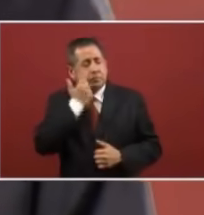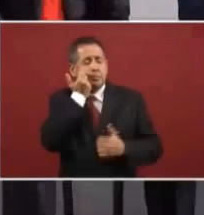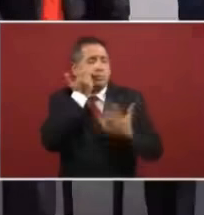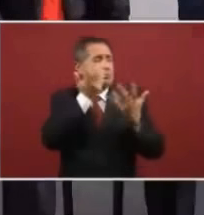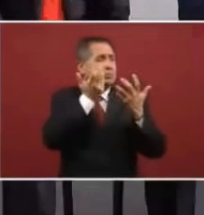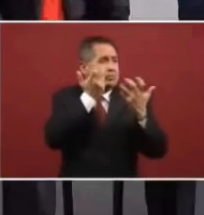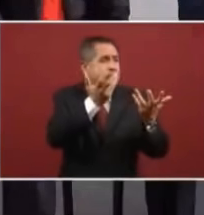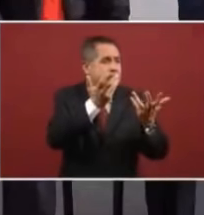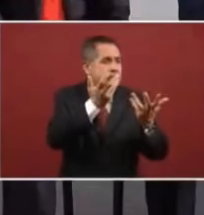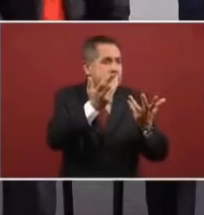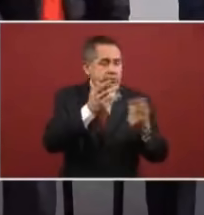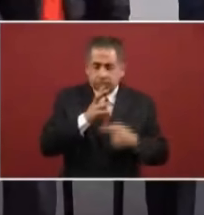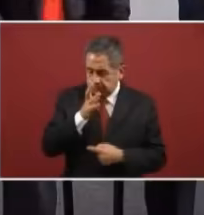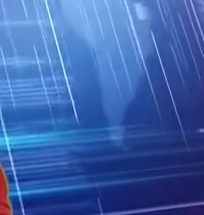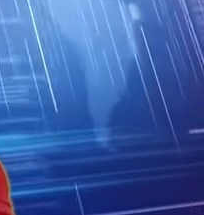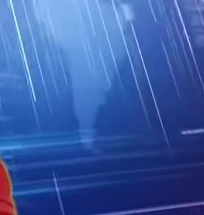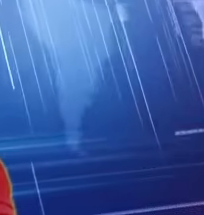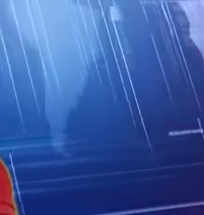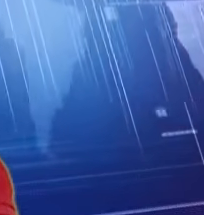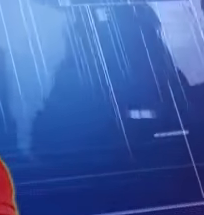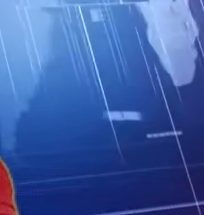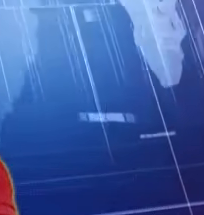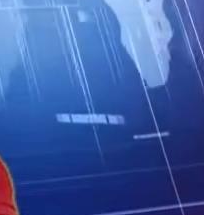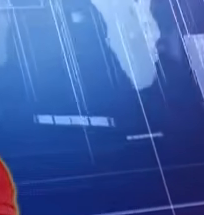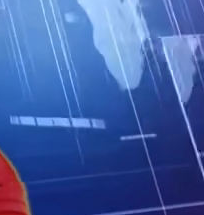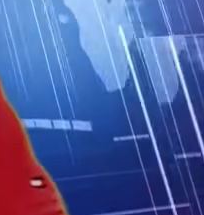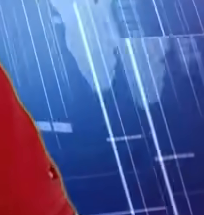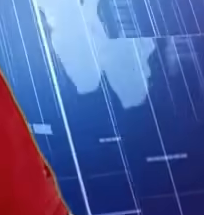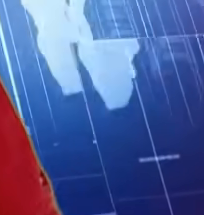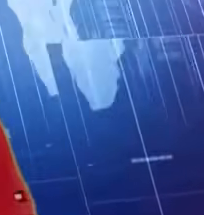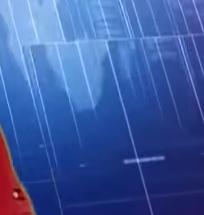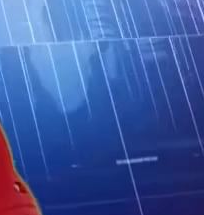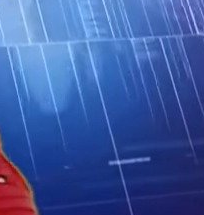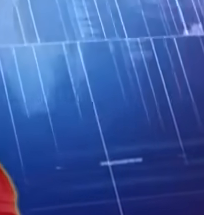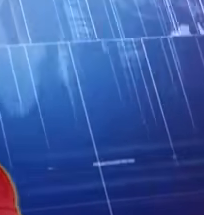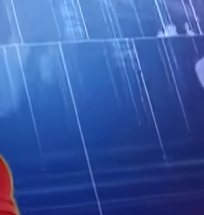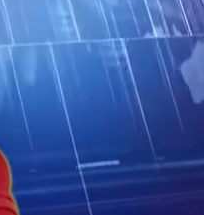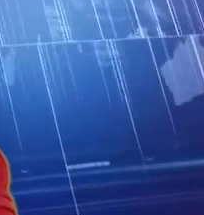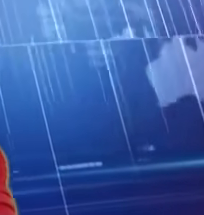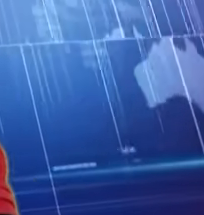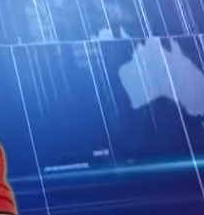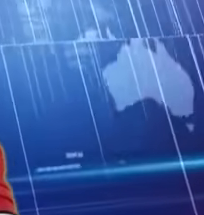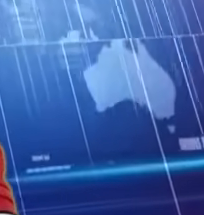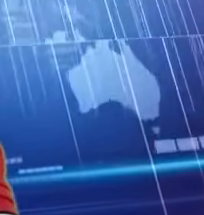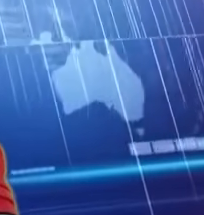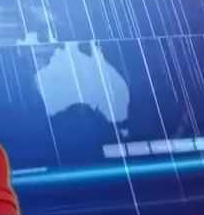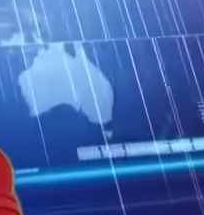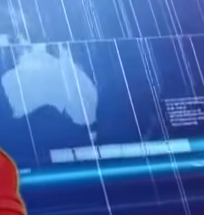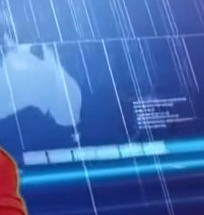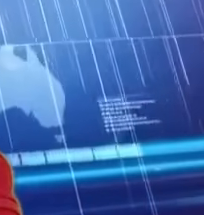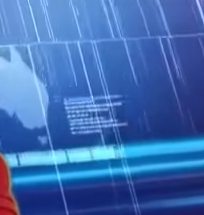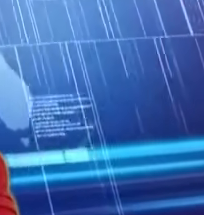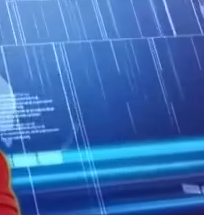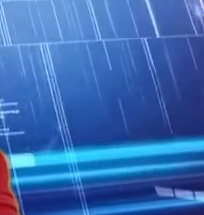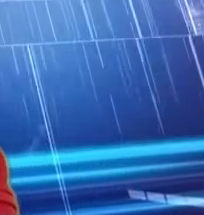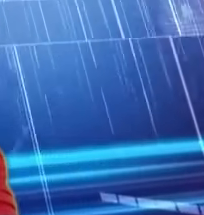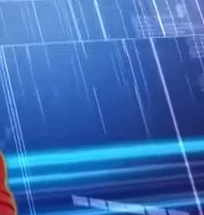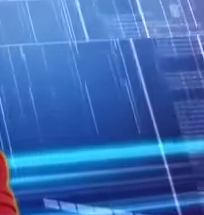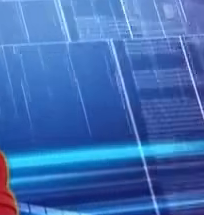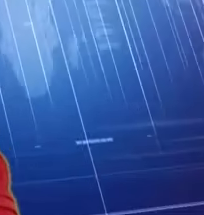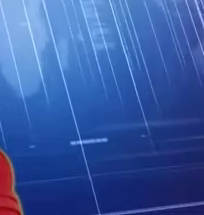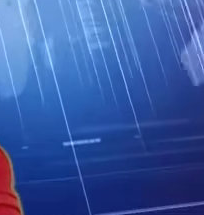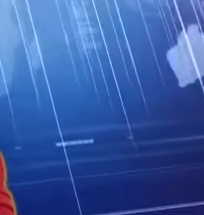cosa es lo posible. En la mañanera el presidente hizo referencia a varios amparos concedidos que se han dado